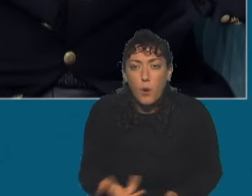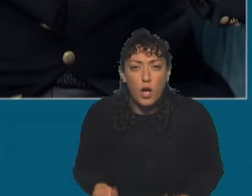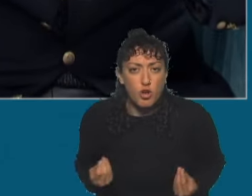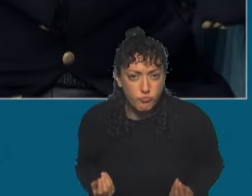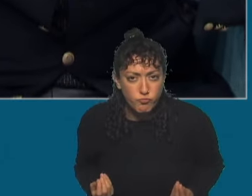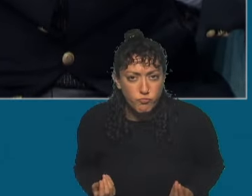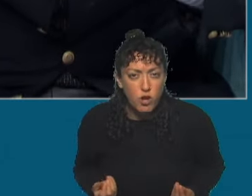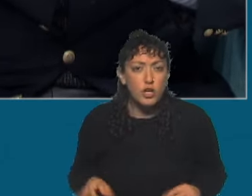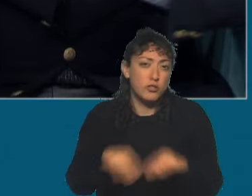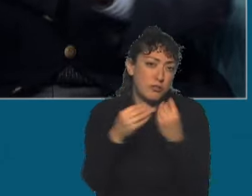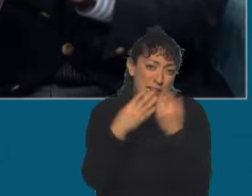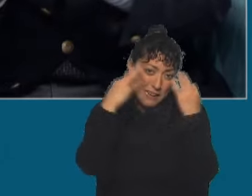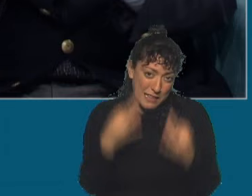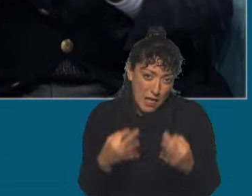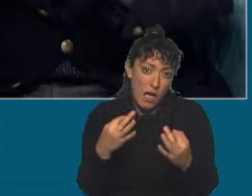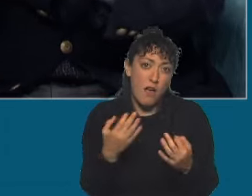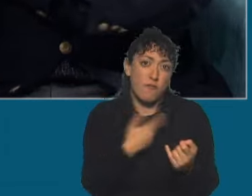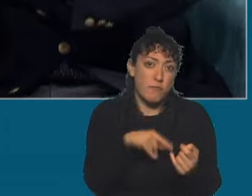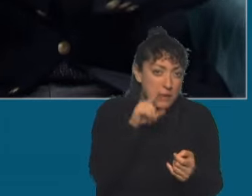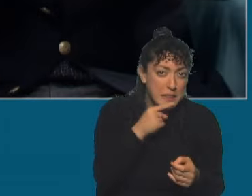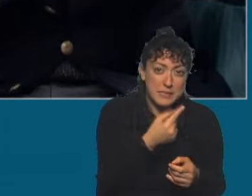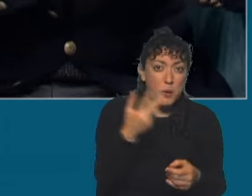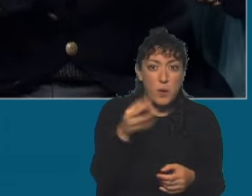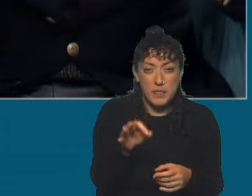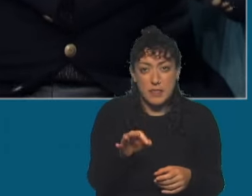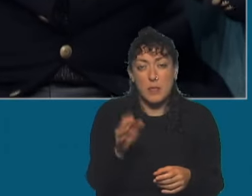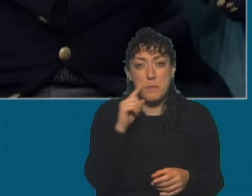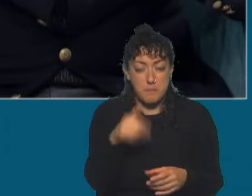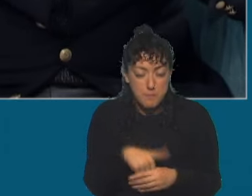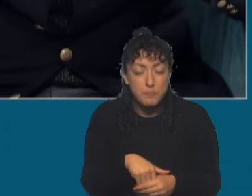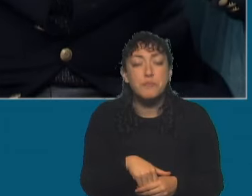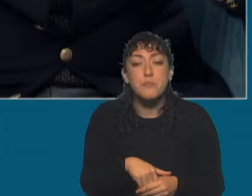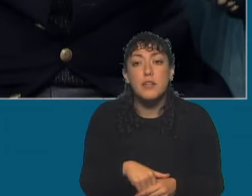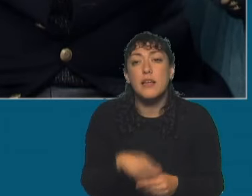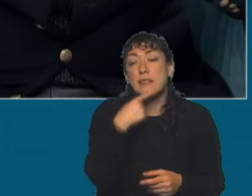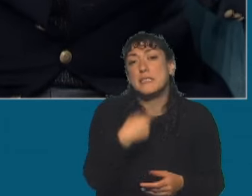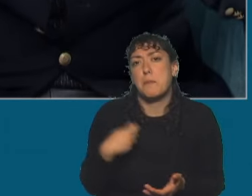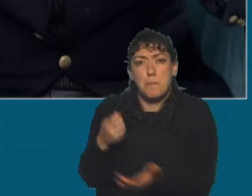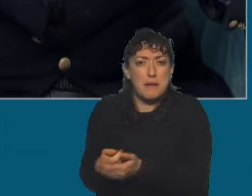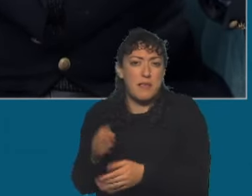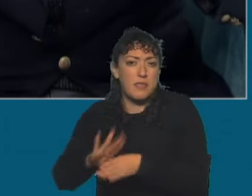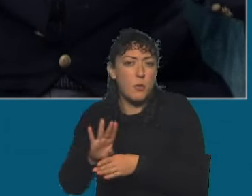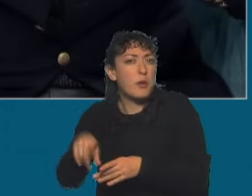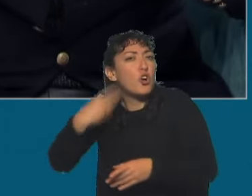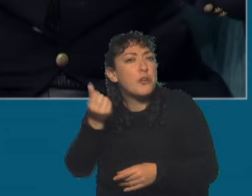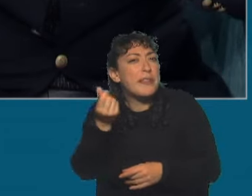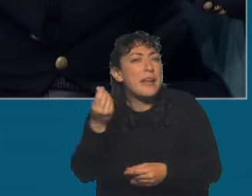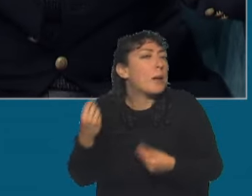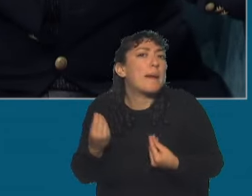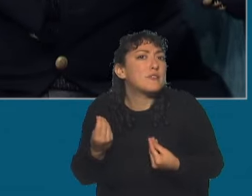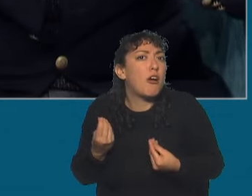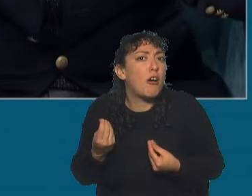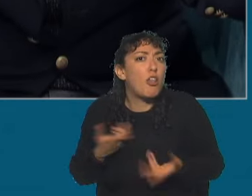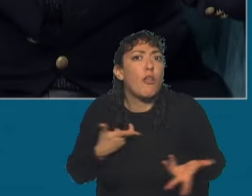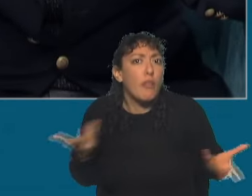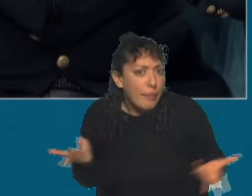serían alrededor de 40. Claro, la gente del PRO dice que con eso se pagó deuda, pero no explican qué pasó con otra plata. Y la única manera